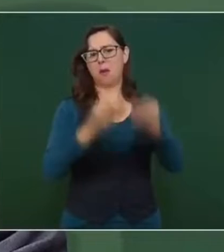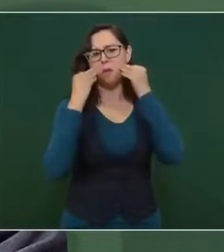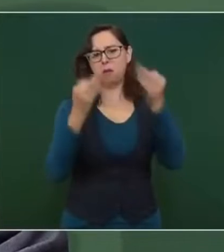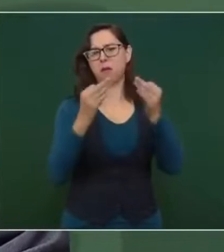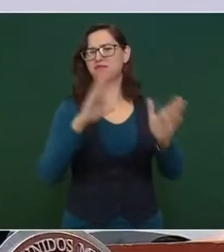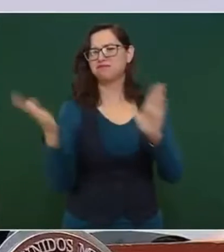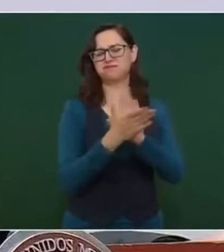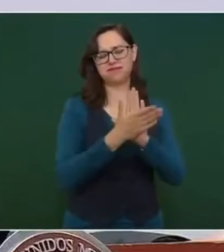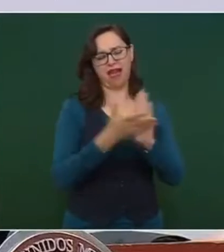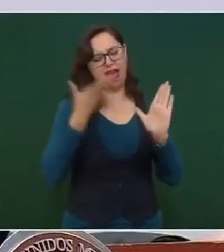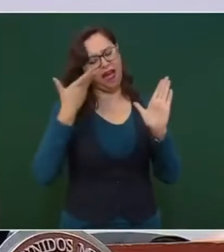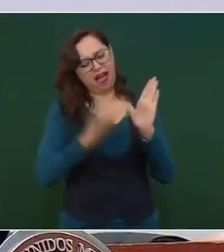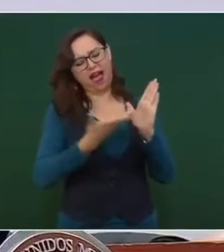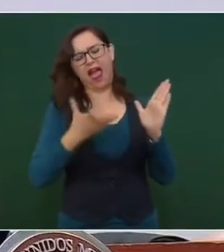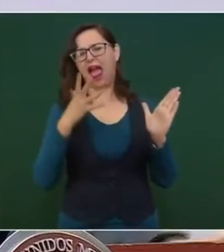que a algunos colegas